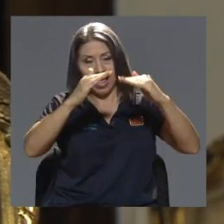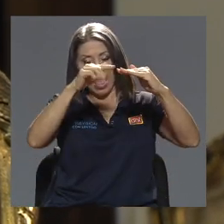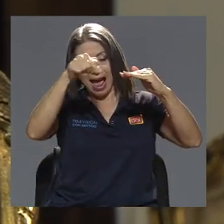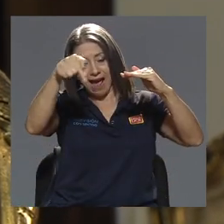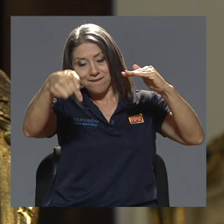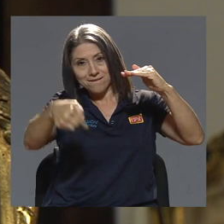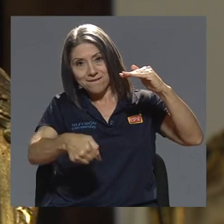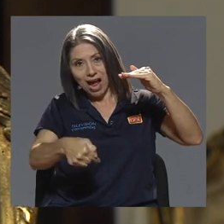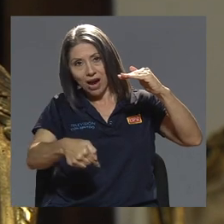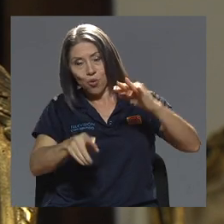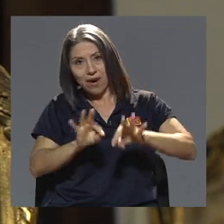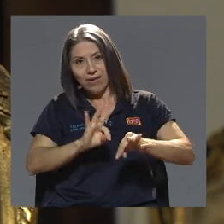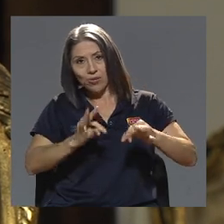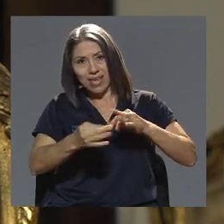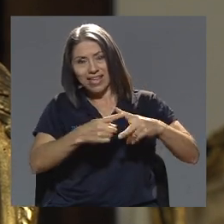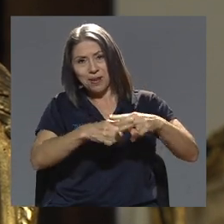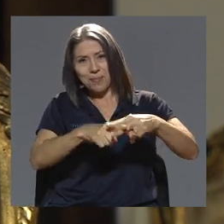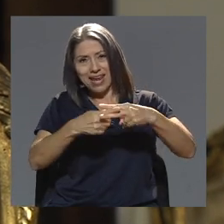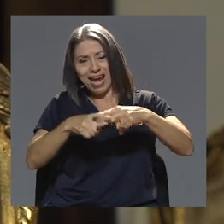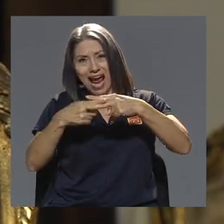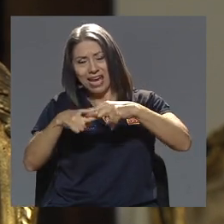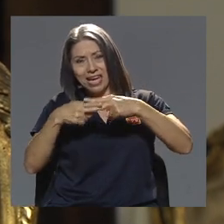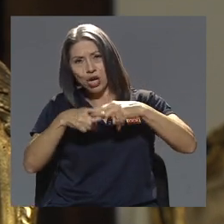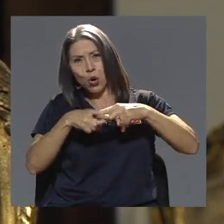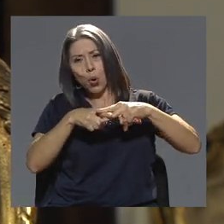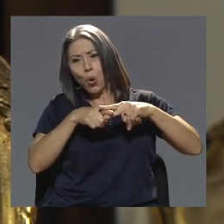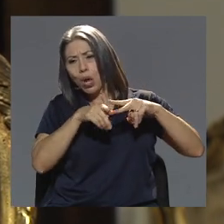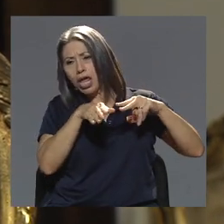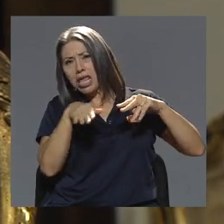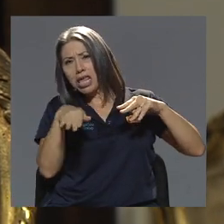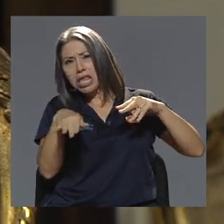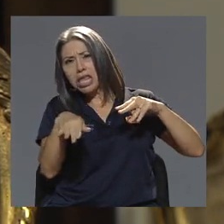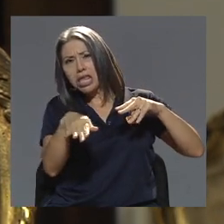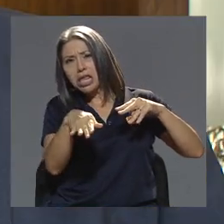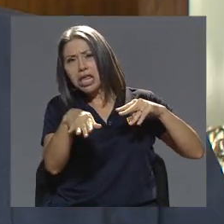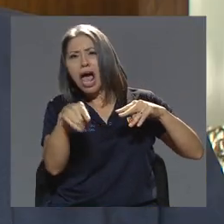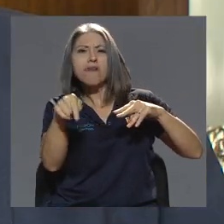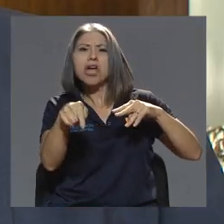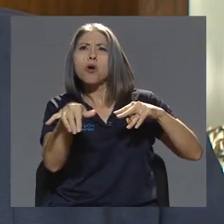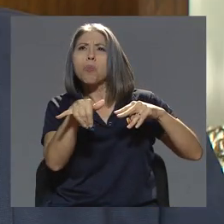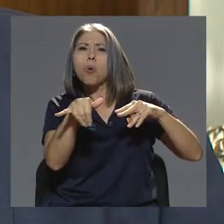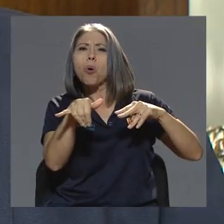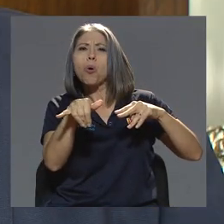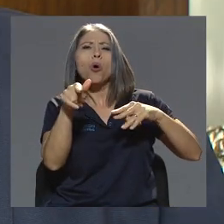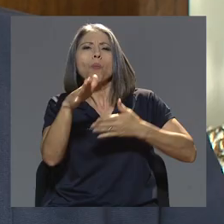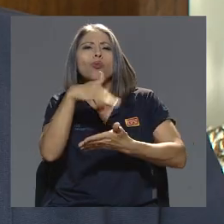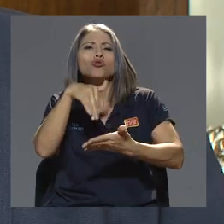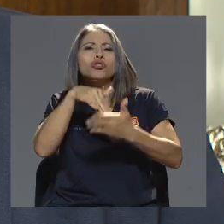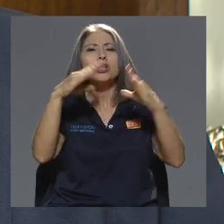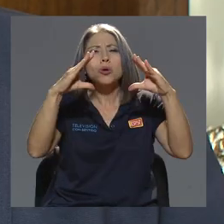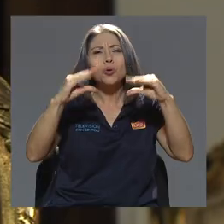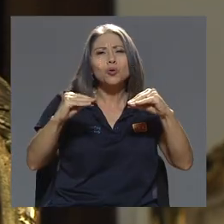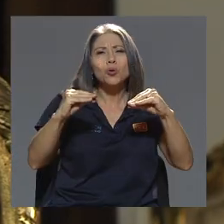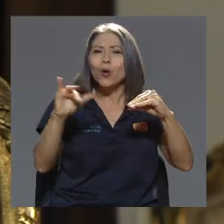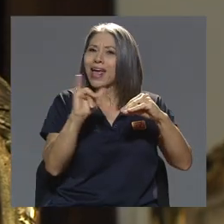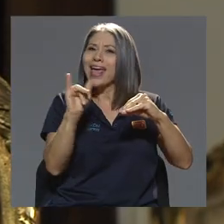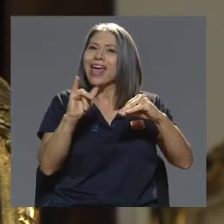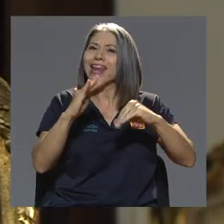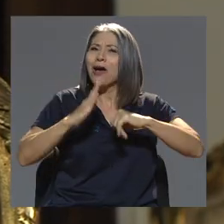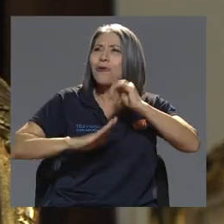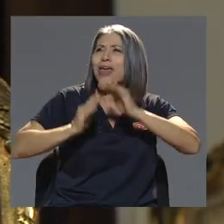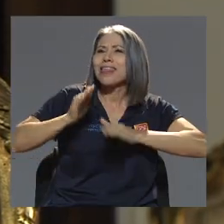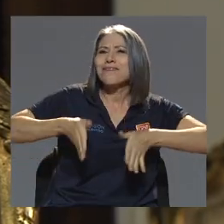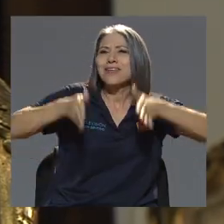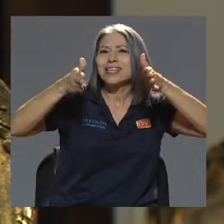un taller mecánico, y había más abajo como... Era como un centro nocturno, era un edificio, lo decía Rafael Ángel, que era como